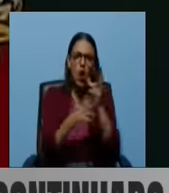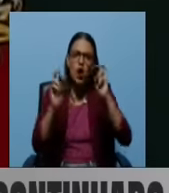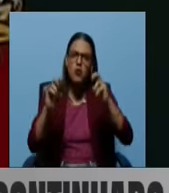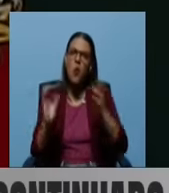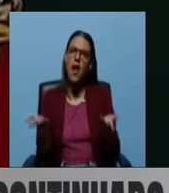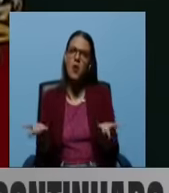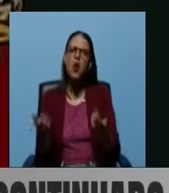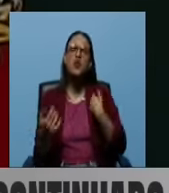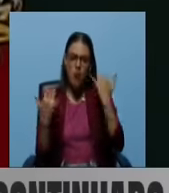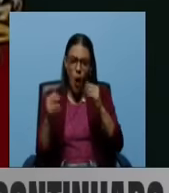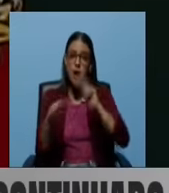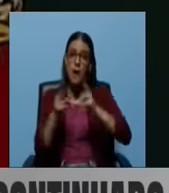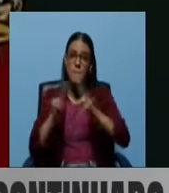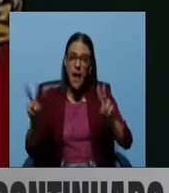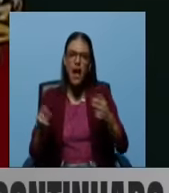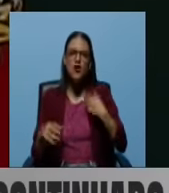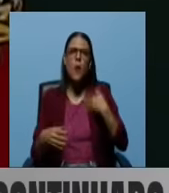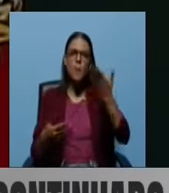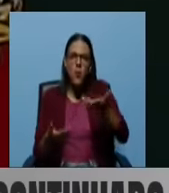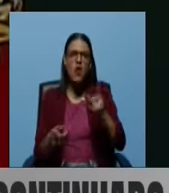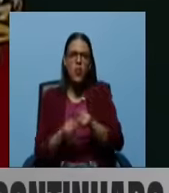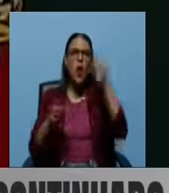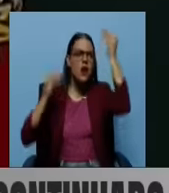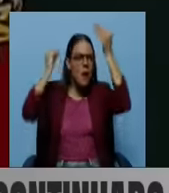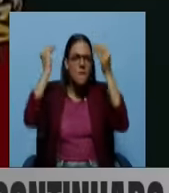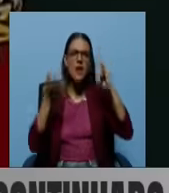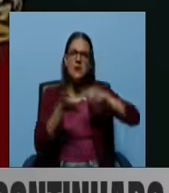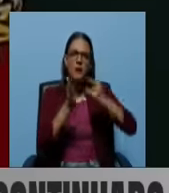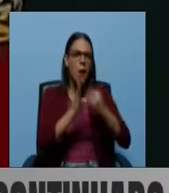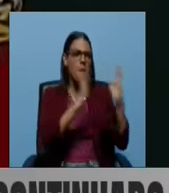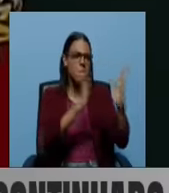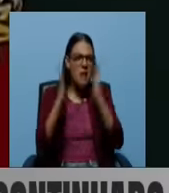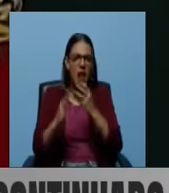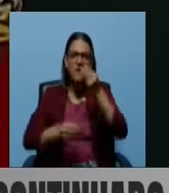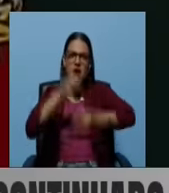Si se siente en paz, puede planificar.